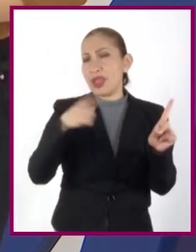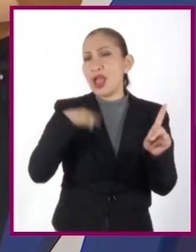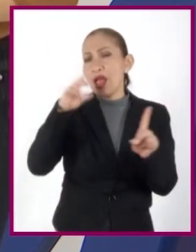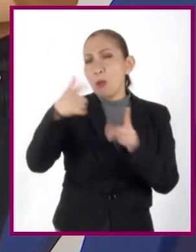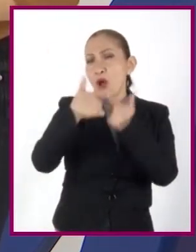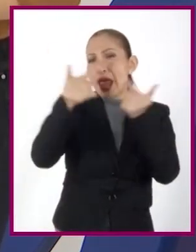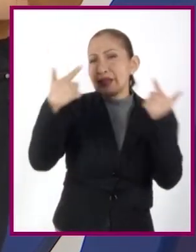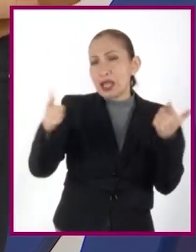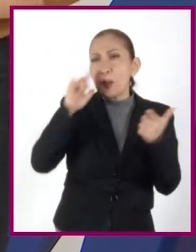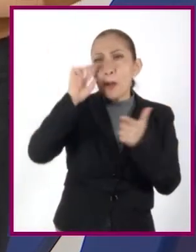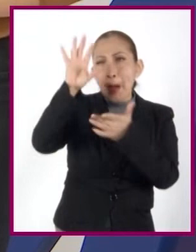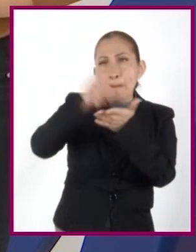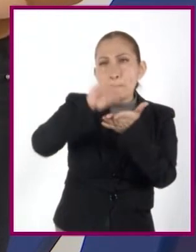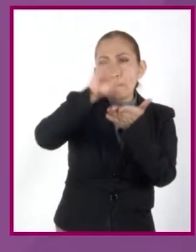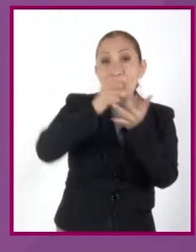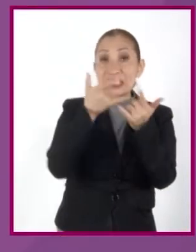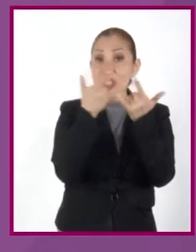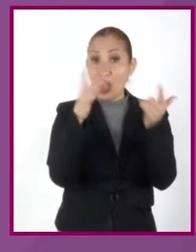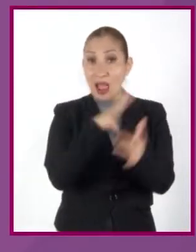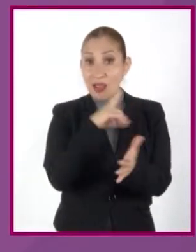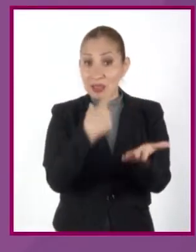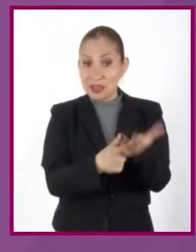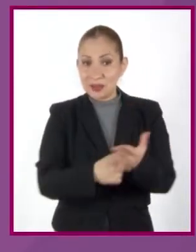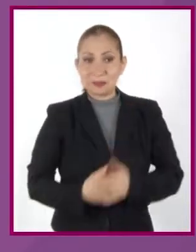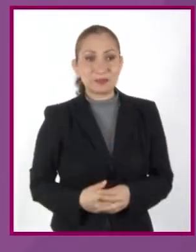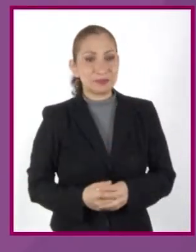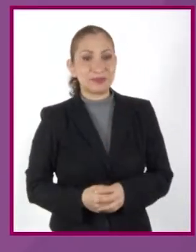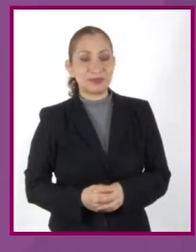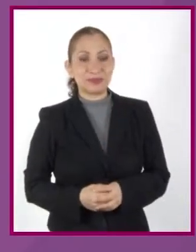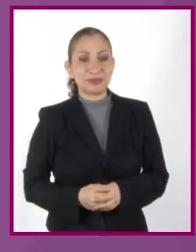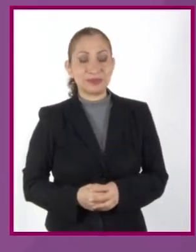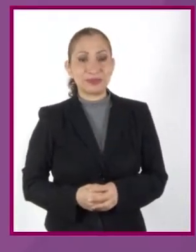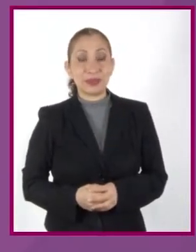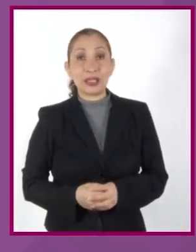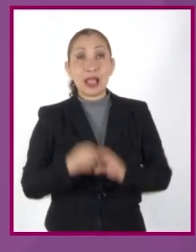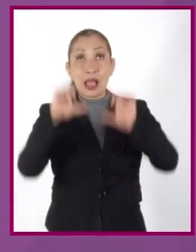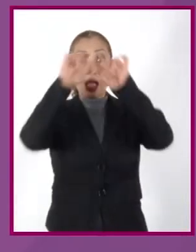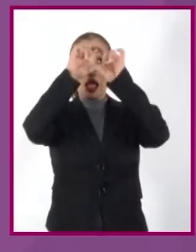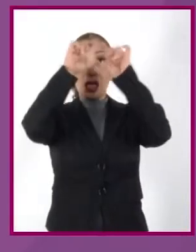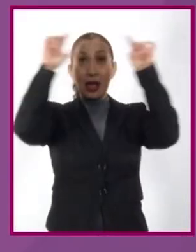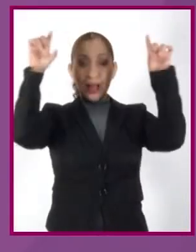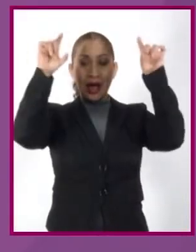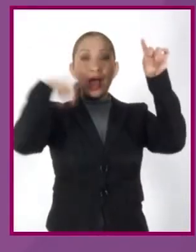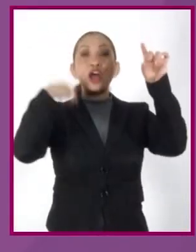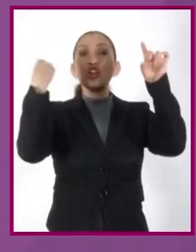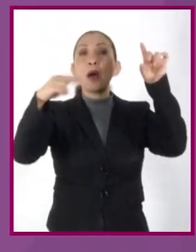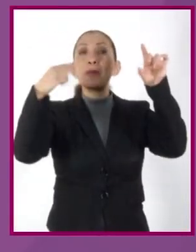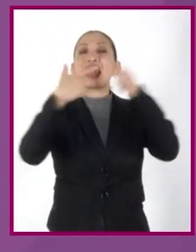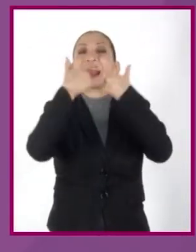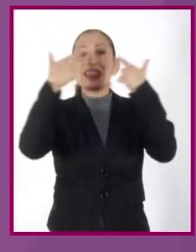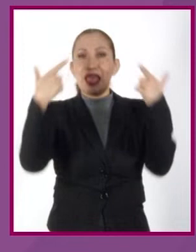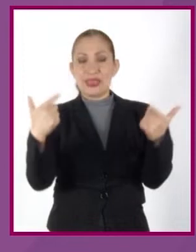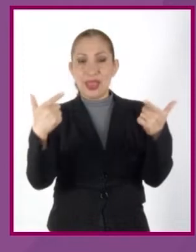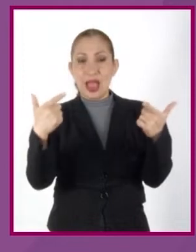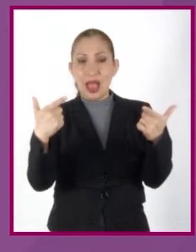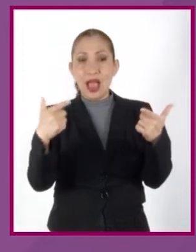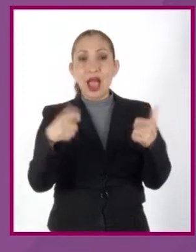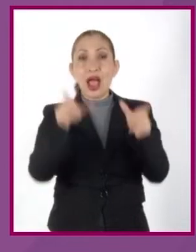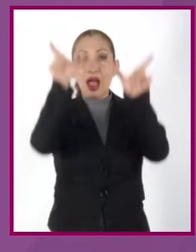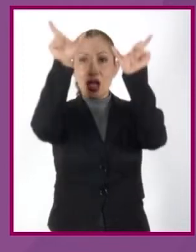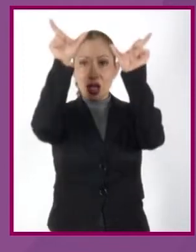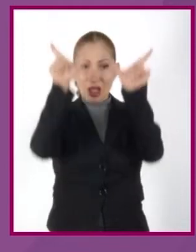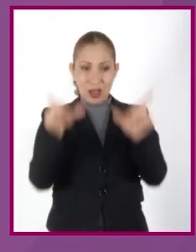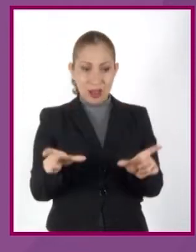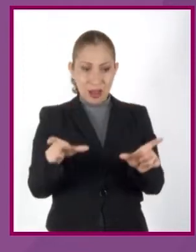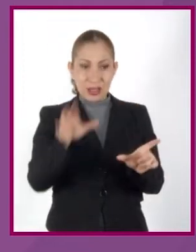podemos recuperar aspectos históricos. En la parte superior colocaremos el nombre de la leyenda y la dividiremos en